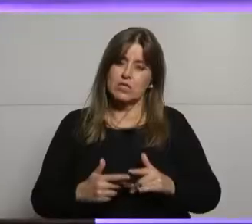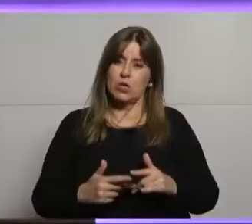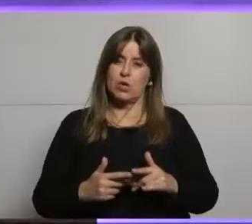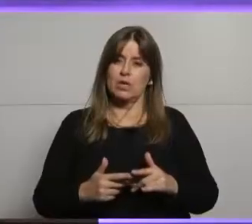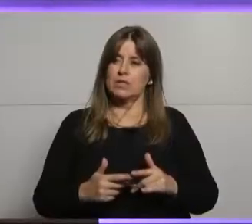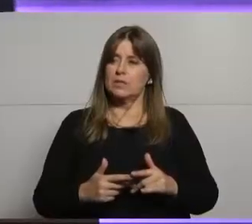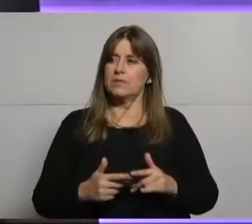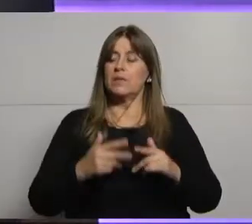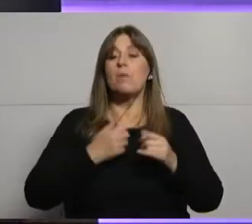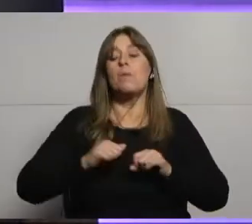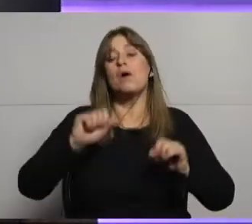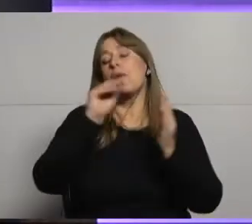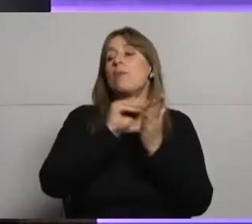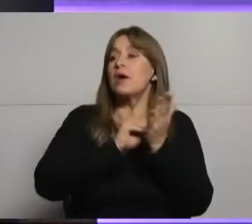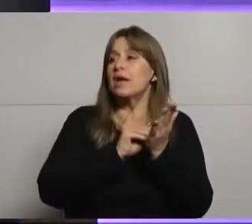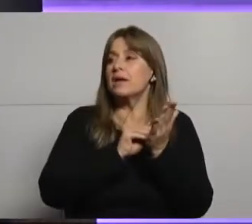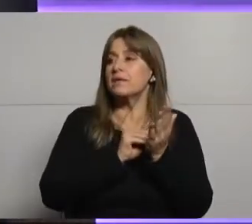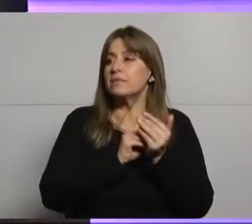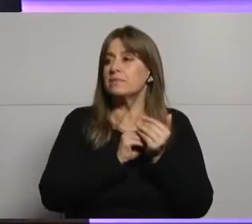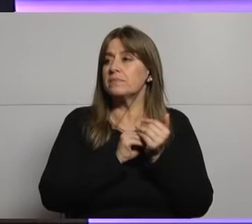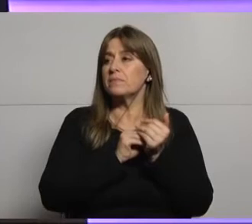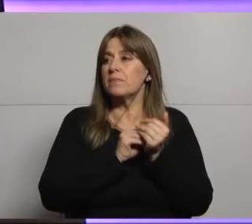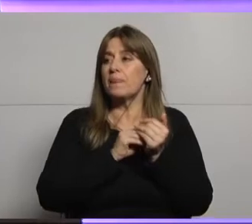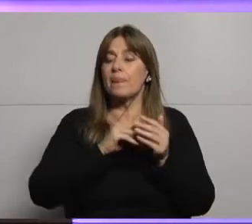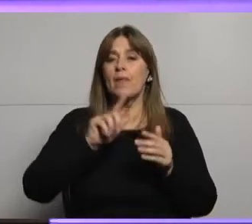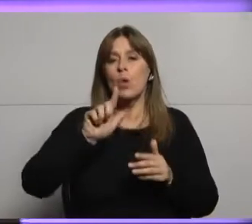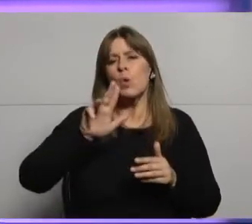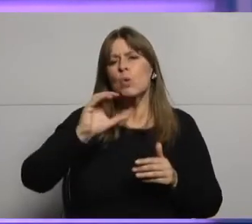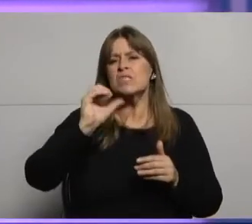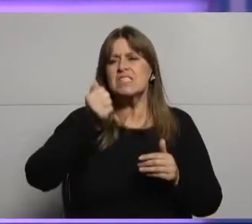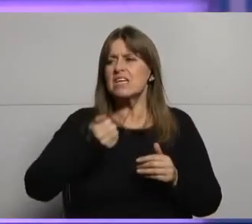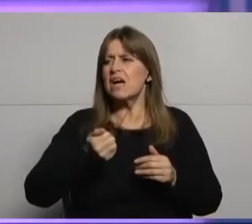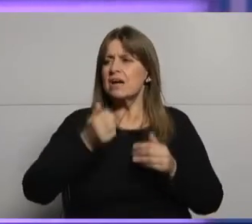Exacto. sé si se podrá poner justo la... Sí. Lucía, no sé si...